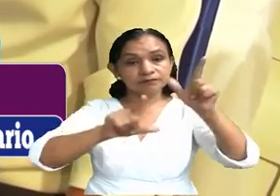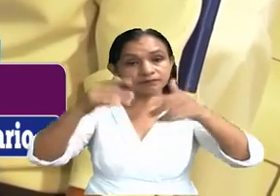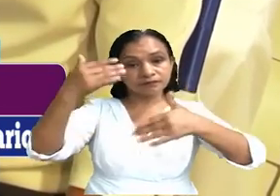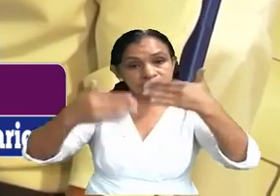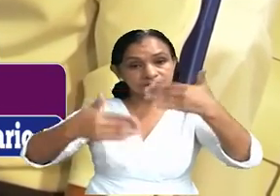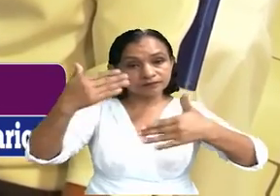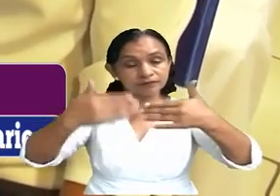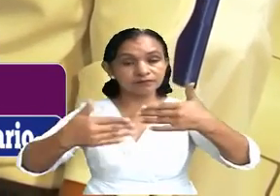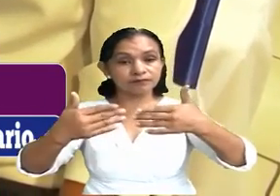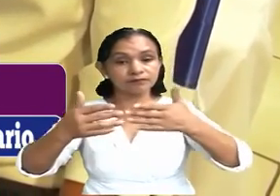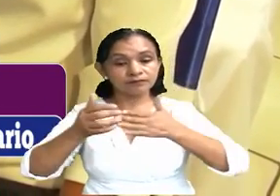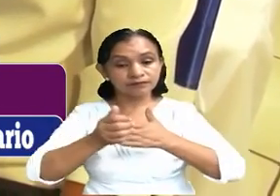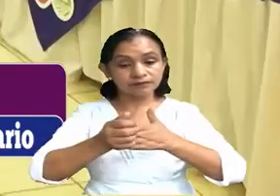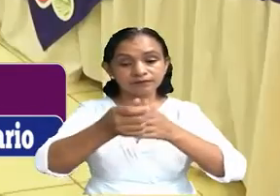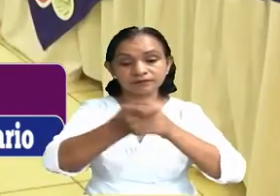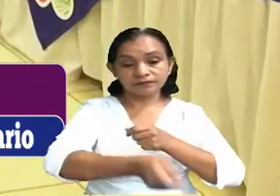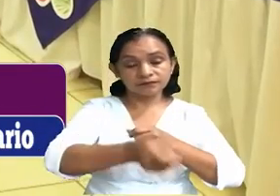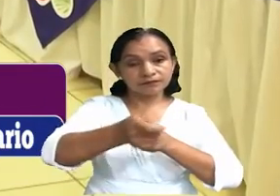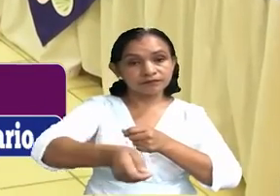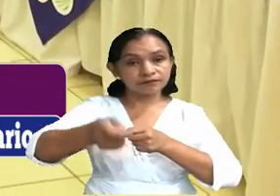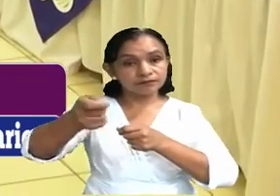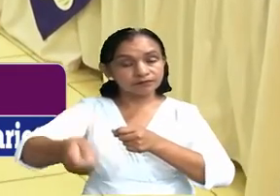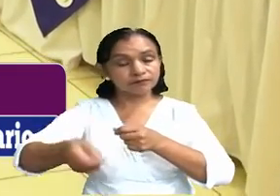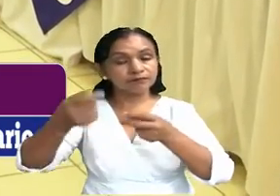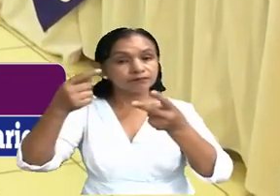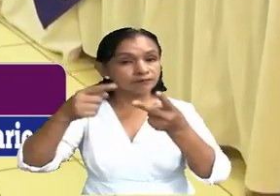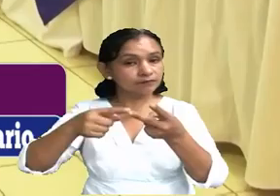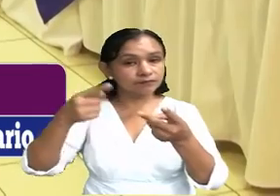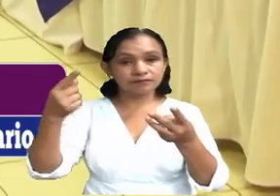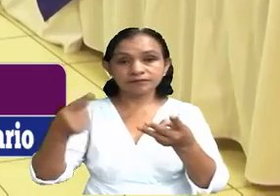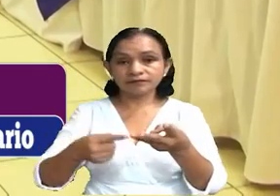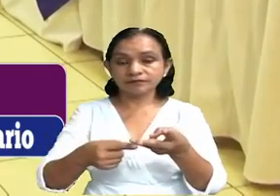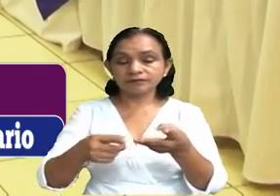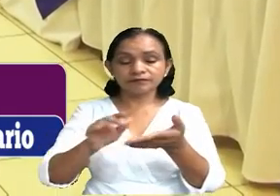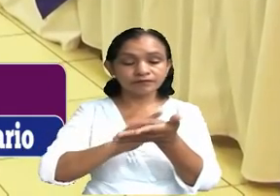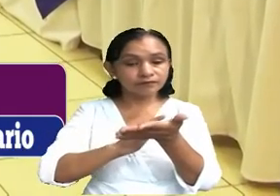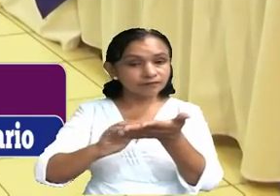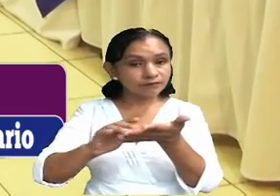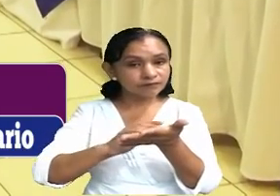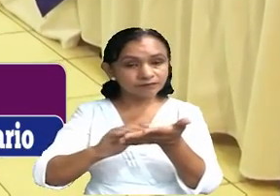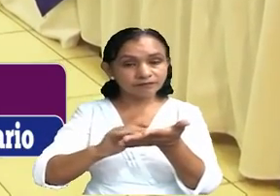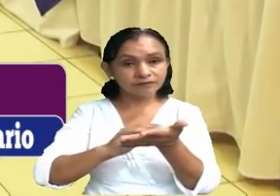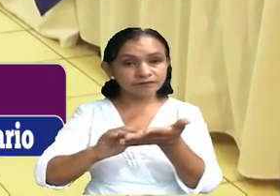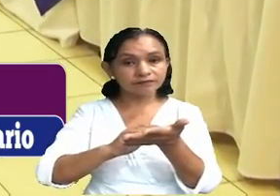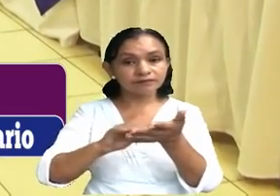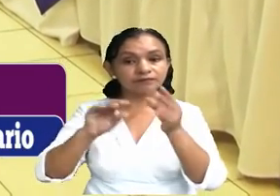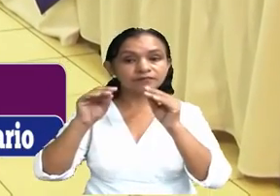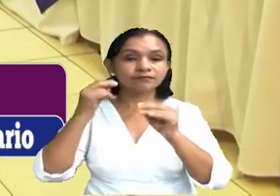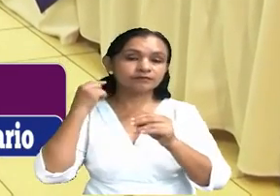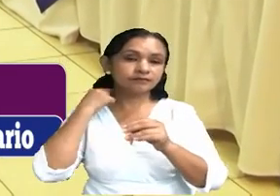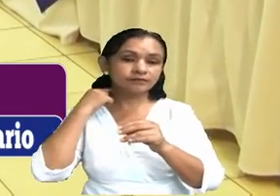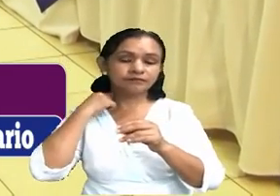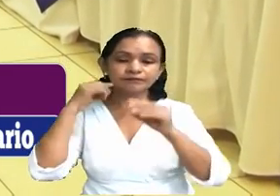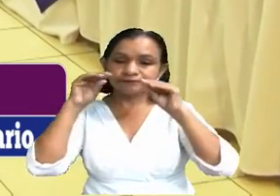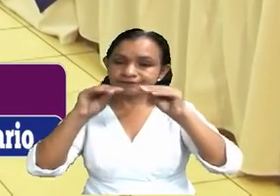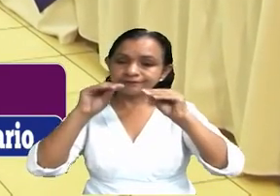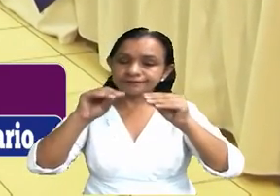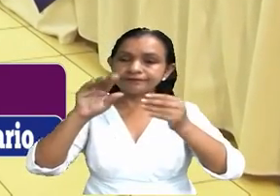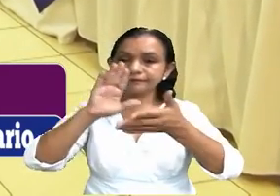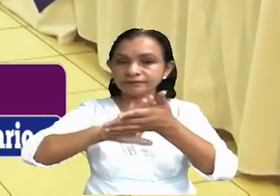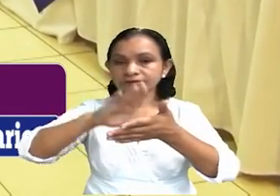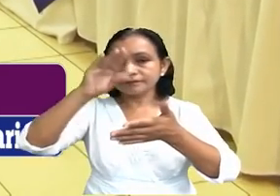señas, en orientación y movilidad, en el sistema Braille, para siempre fortalecer las